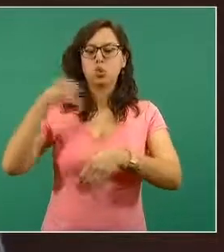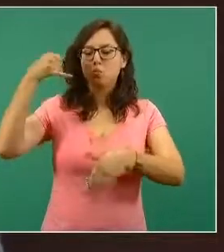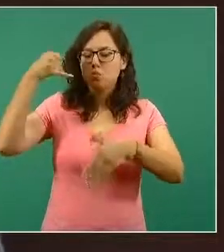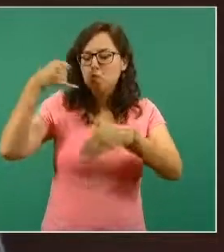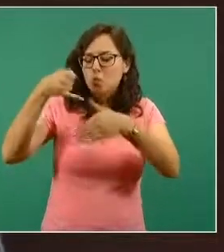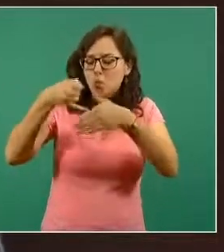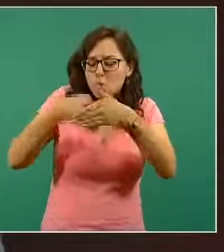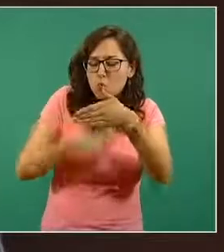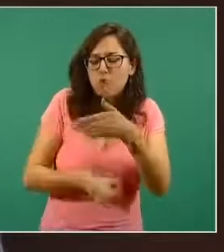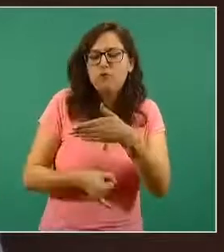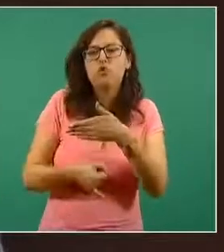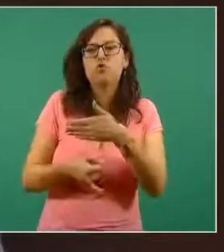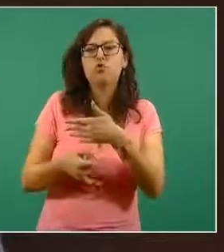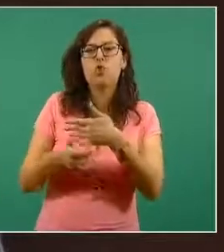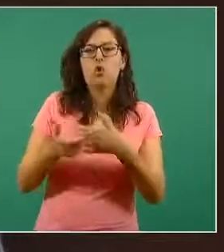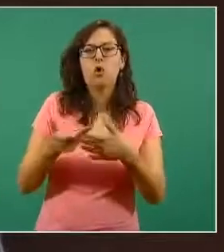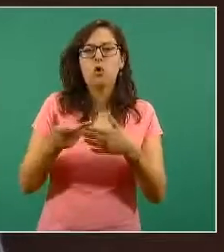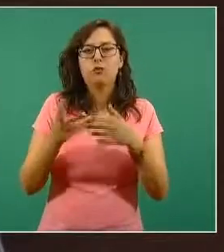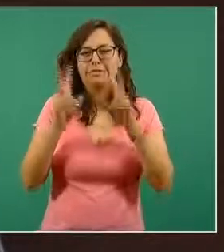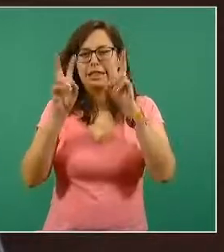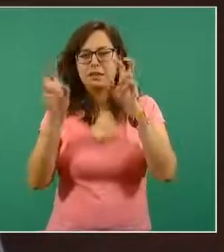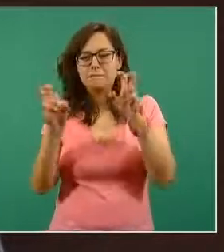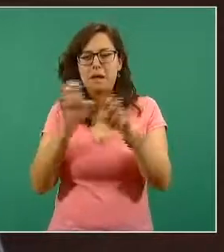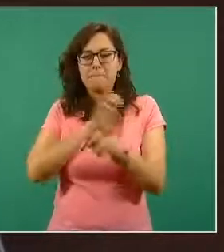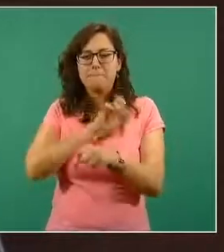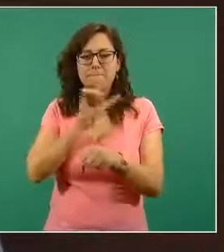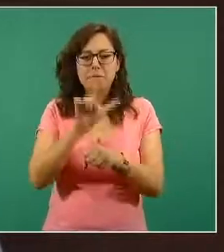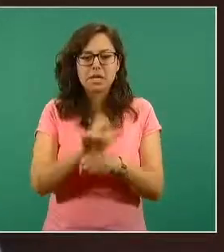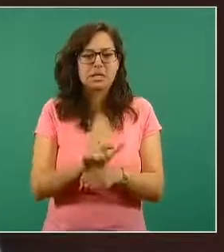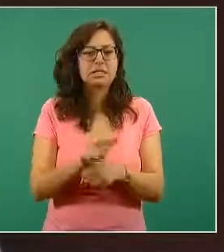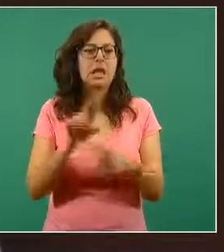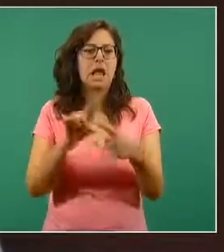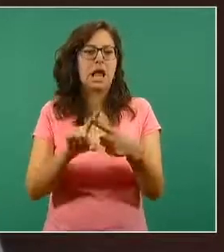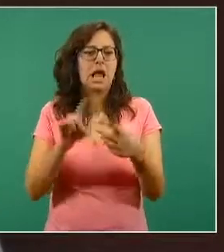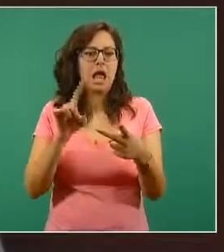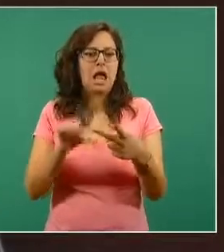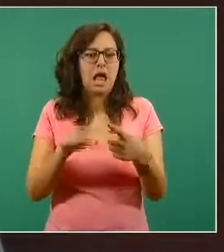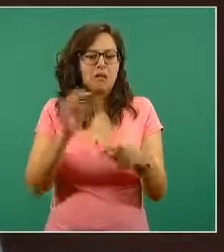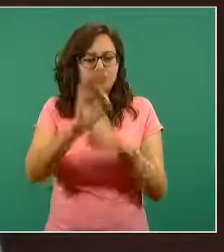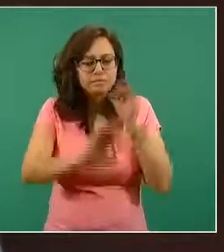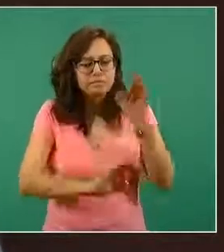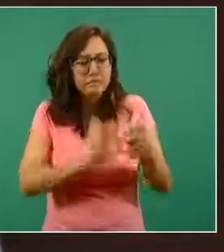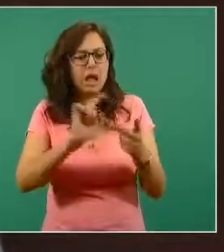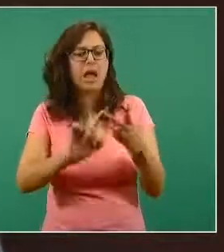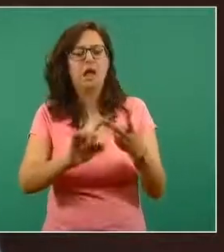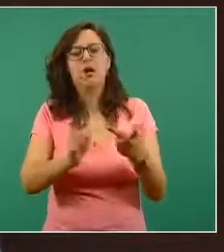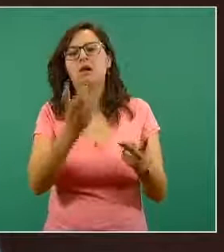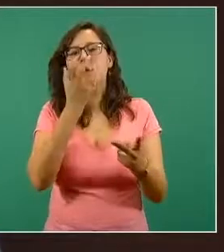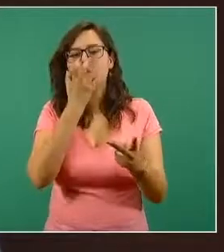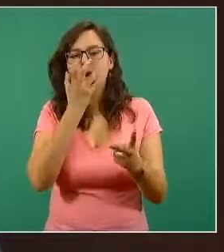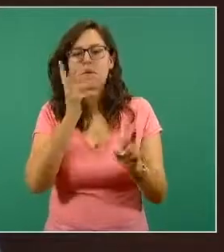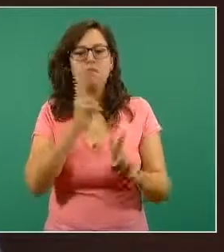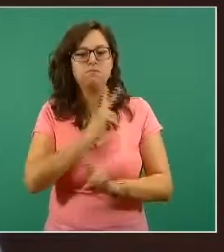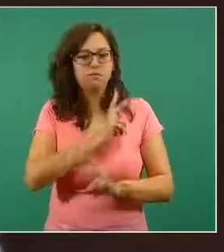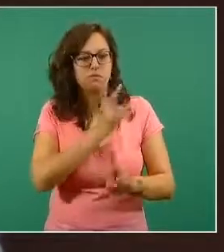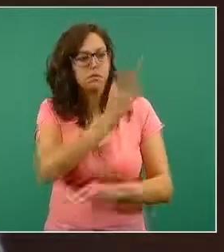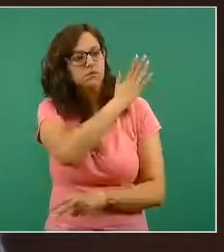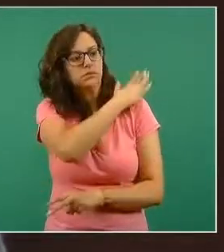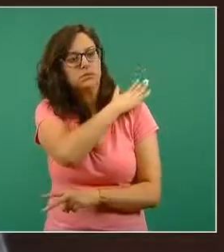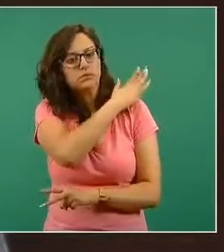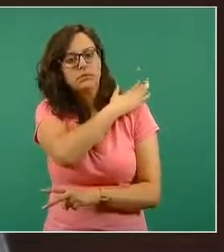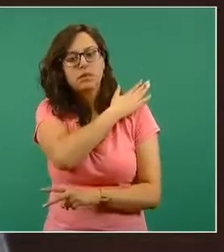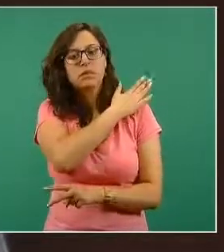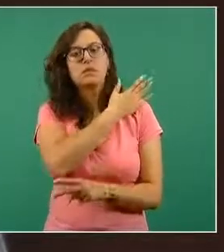como intensivistas o neumólogos, o las especialidades que de